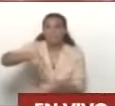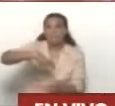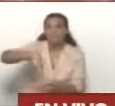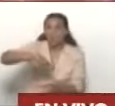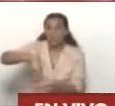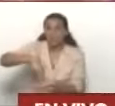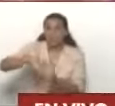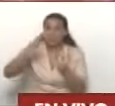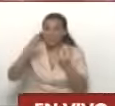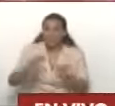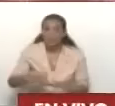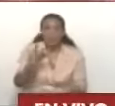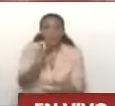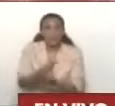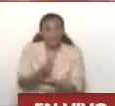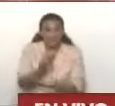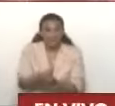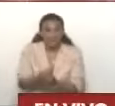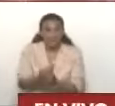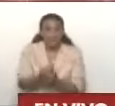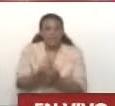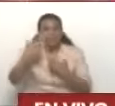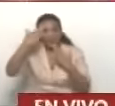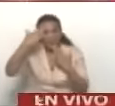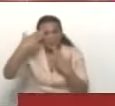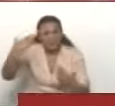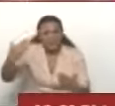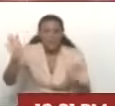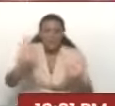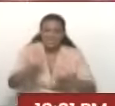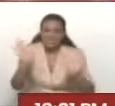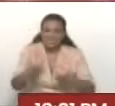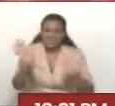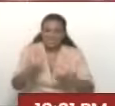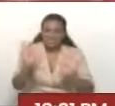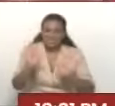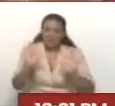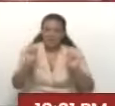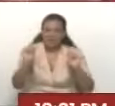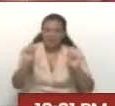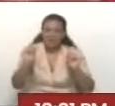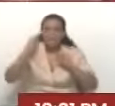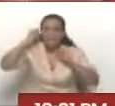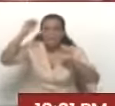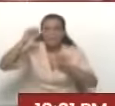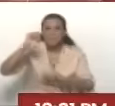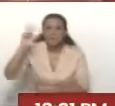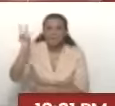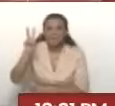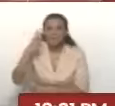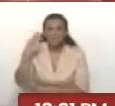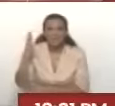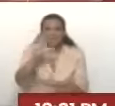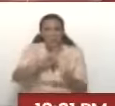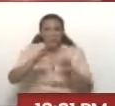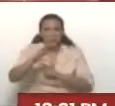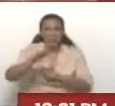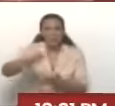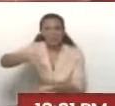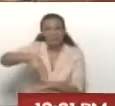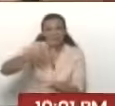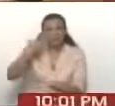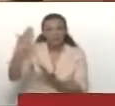Maturín, Maturín, Monagas, nos despedimos con el grito ¡Viva Venezuela y la cultura de Monagas!